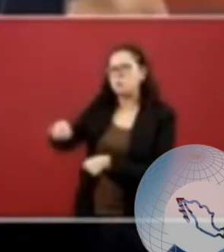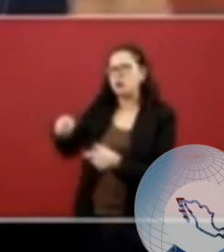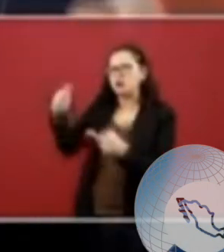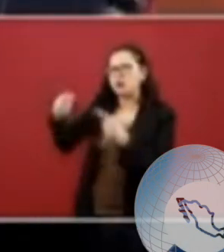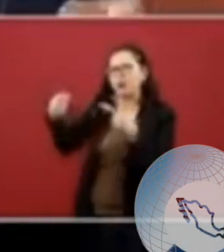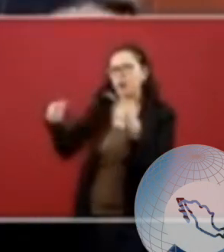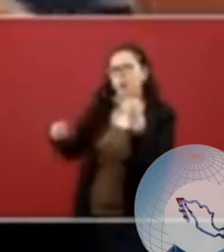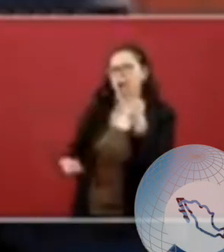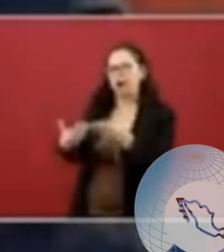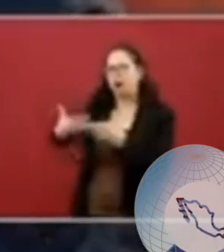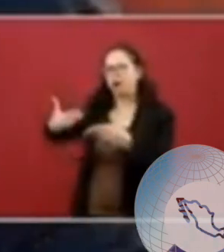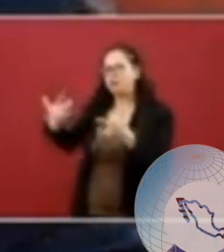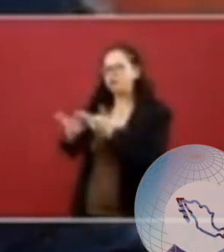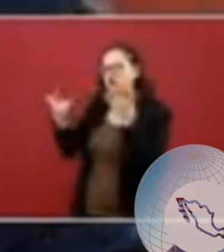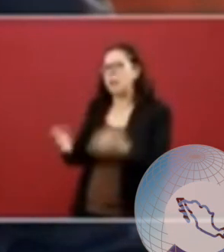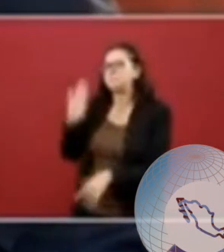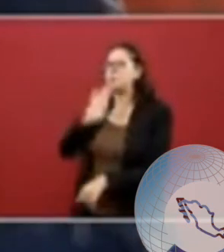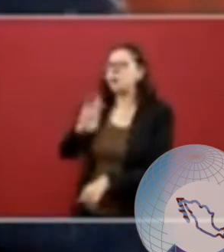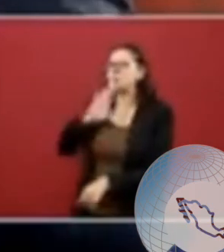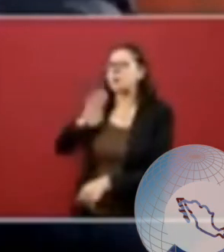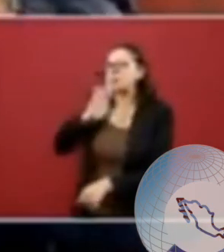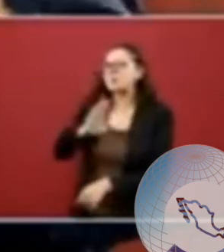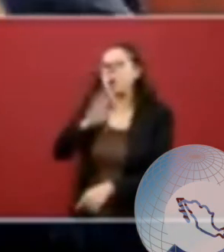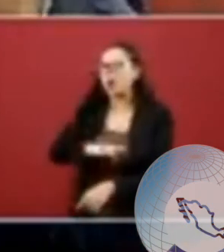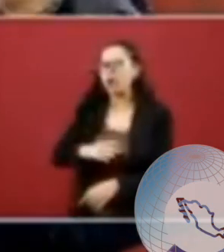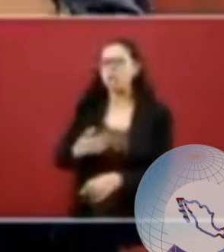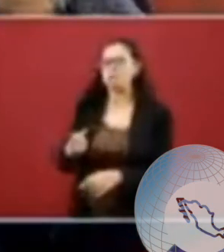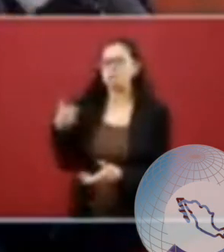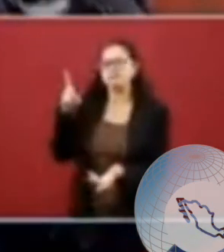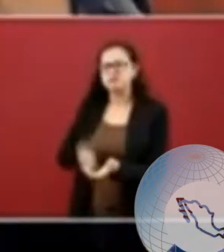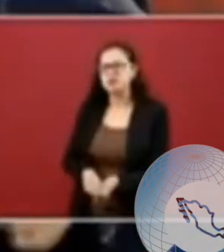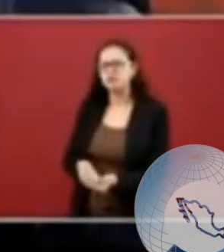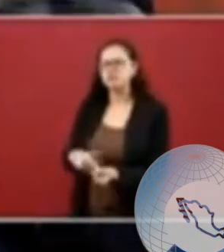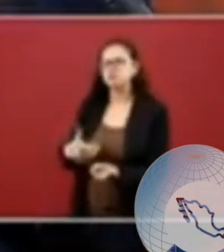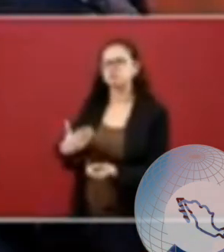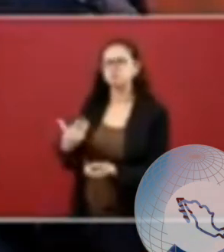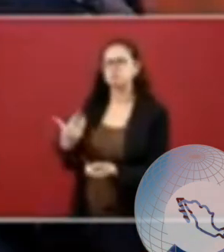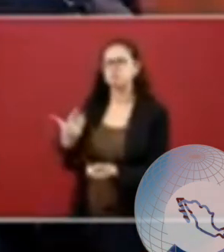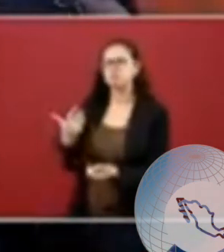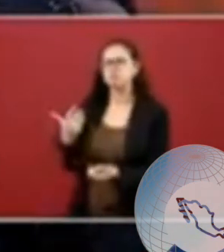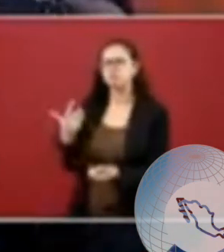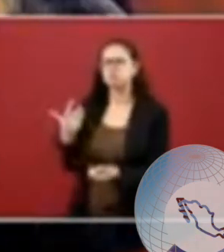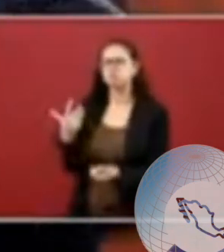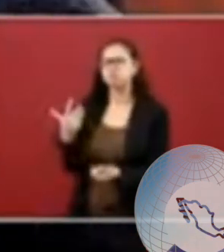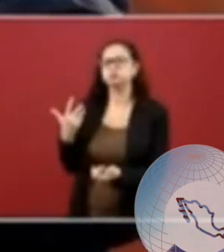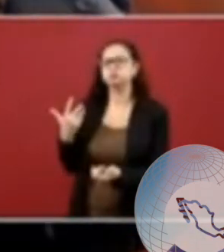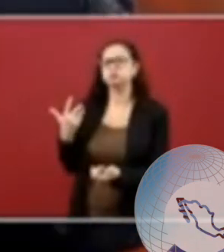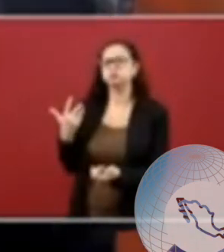tiene malos antecedentes, estaba metido o